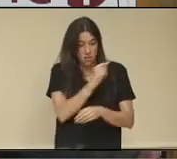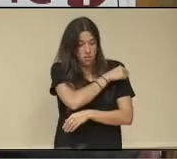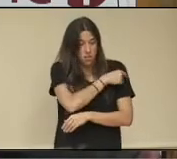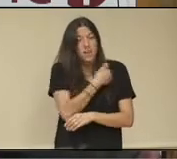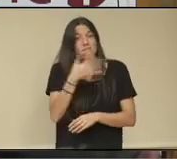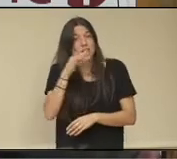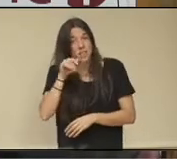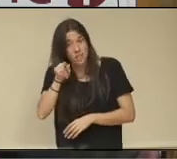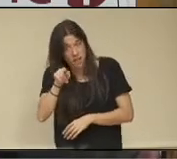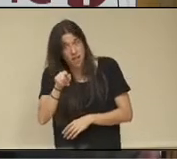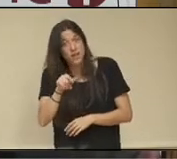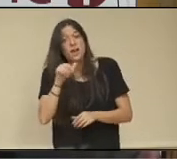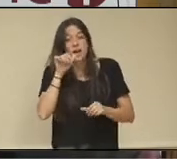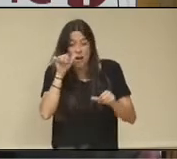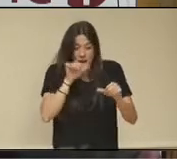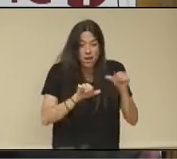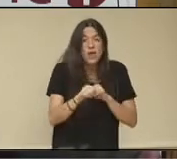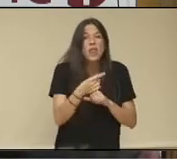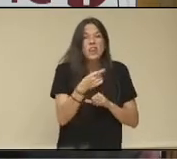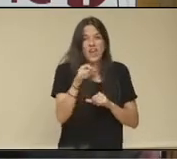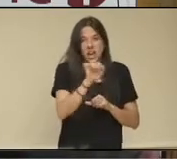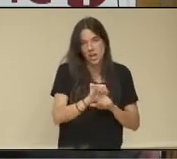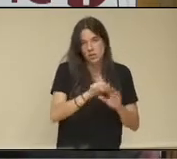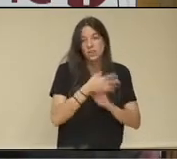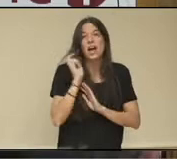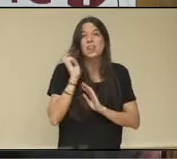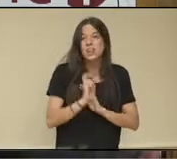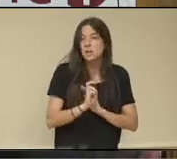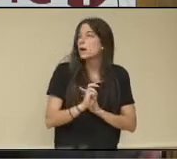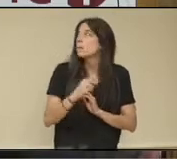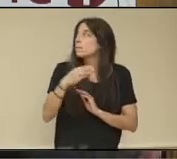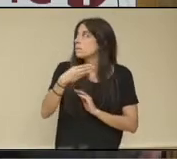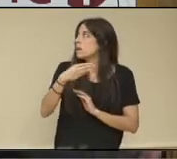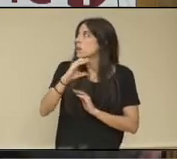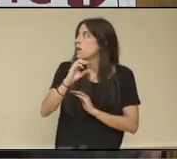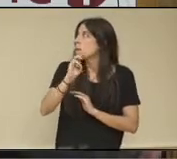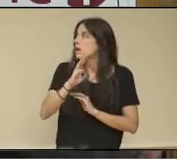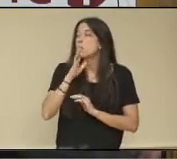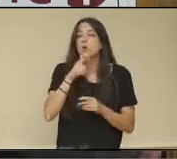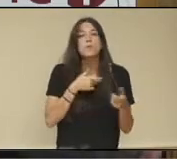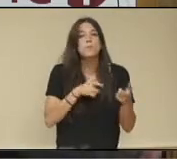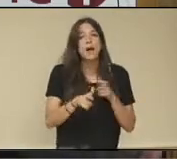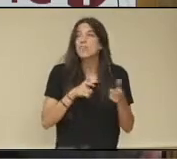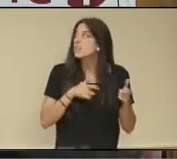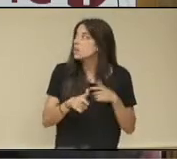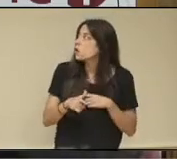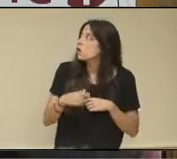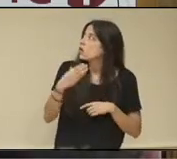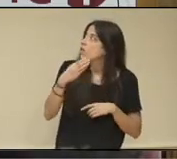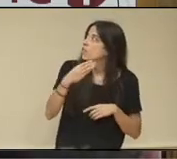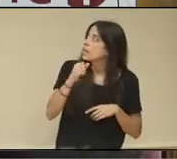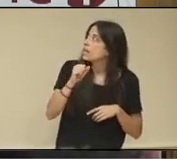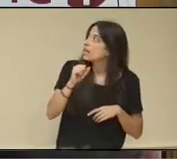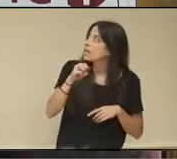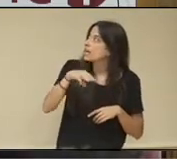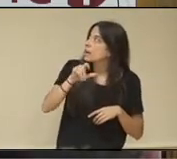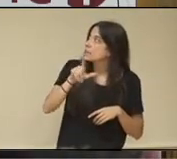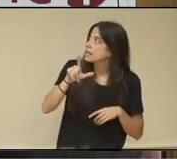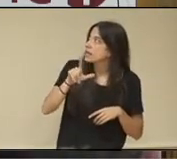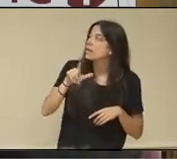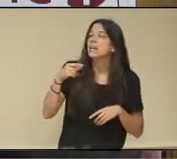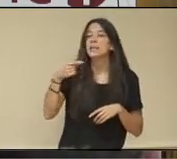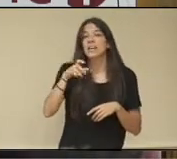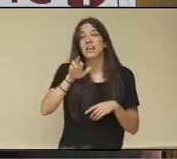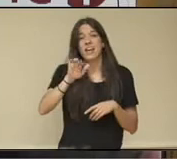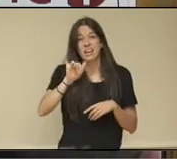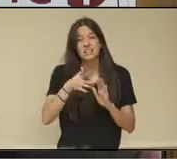Francia, la cepa se denomina BCG por el bacilo de Calmette y Guérin, un médico y un veterinario que